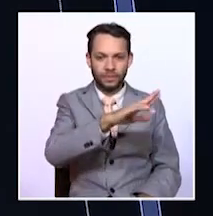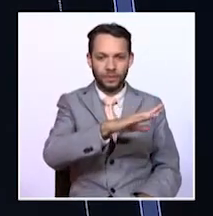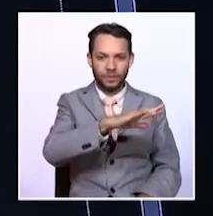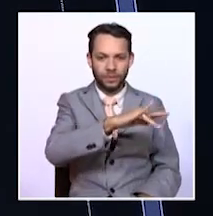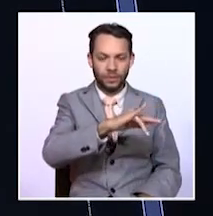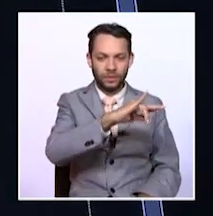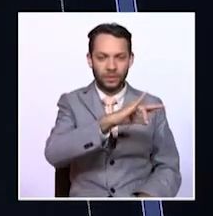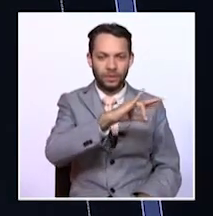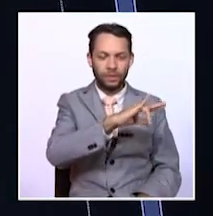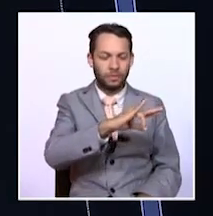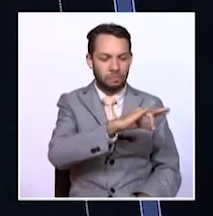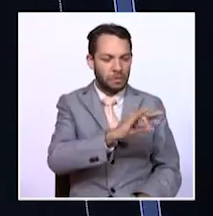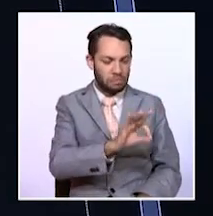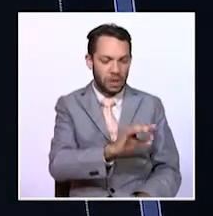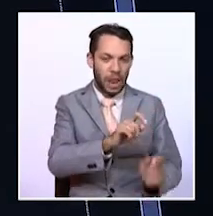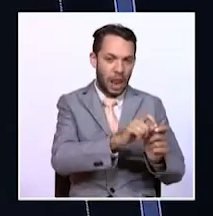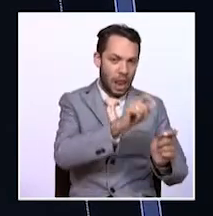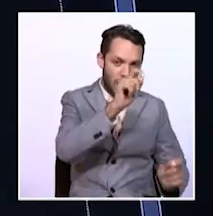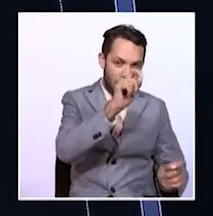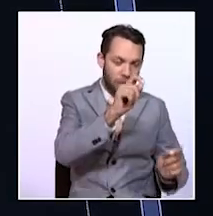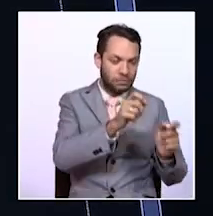ancho, es lo que podemos ver acá.